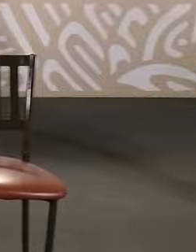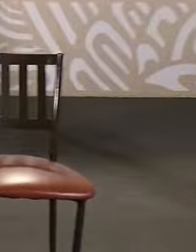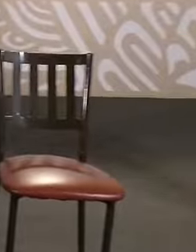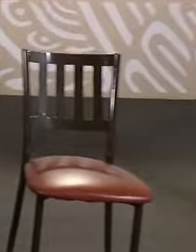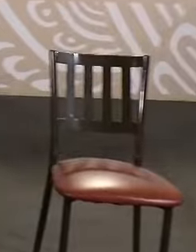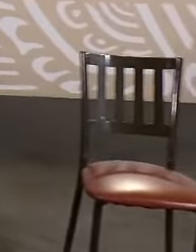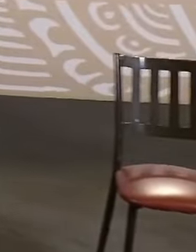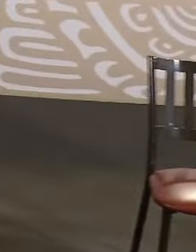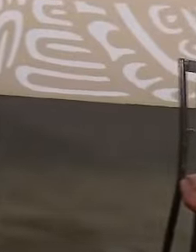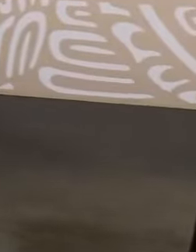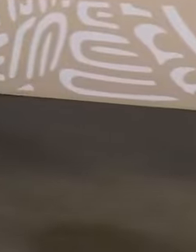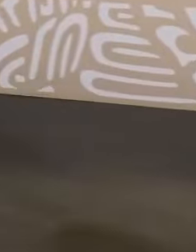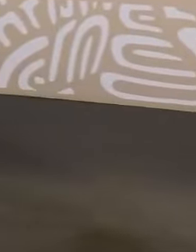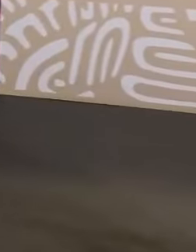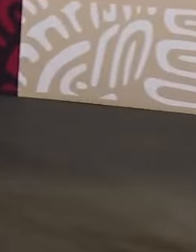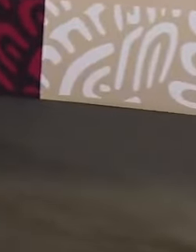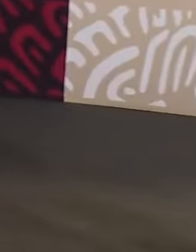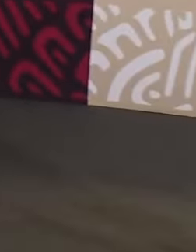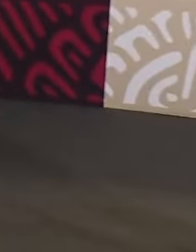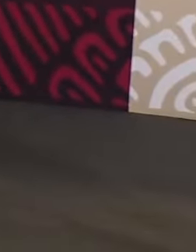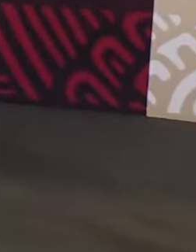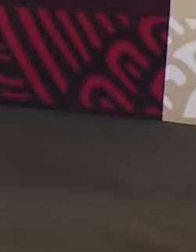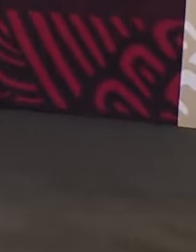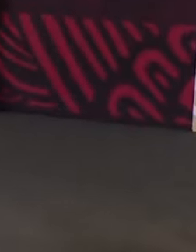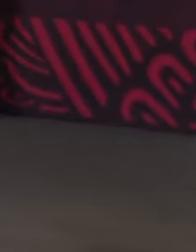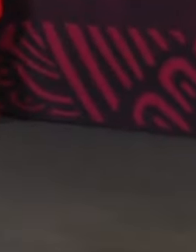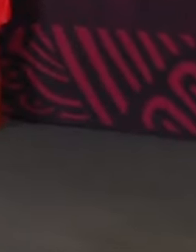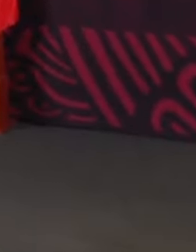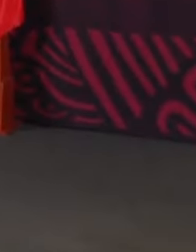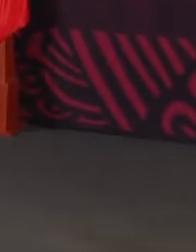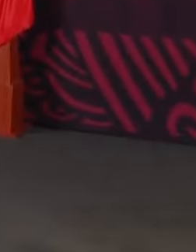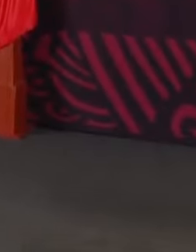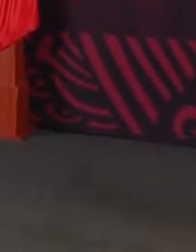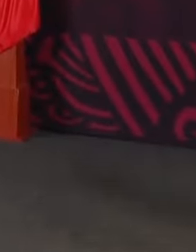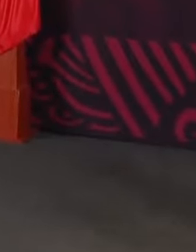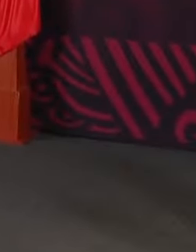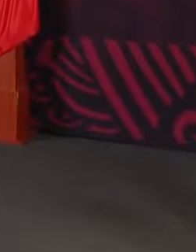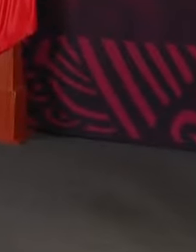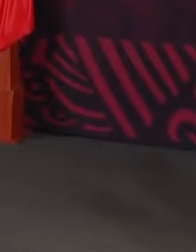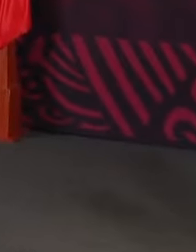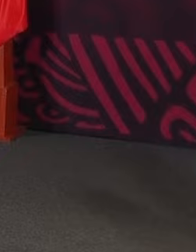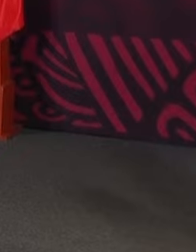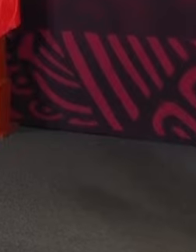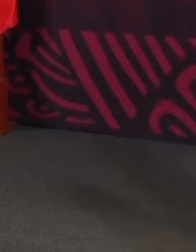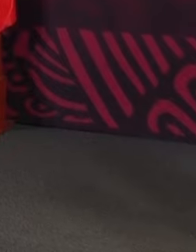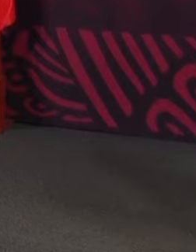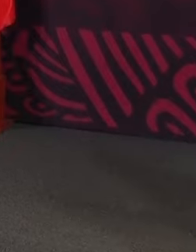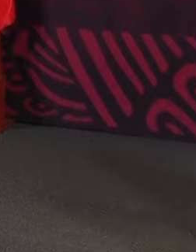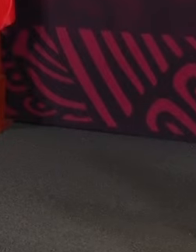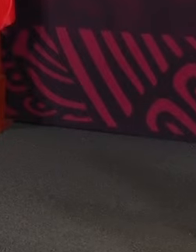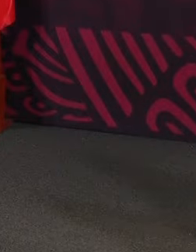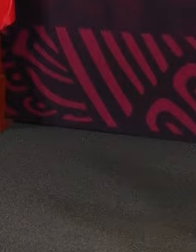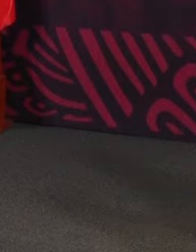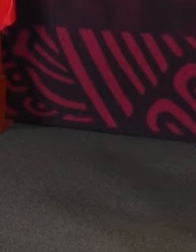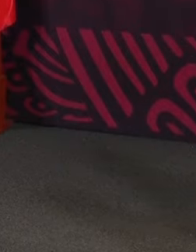ánimo estamos iniciando la la semana y de buenas